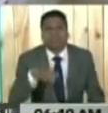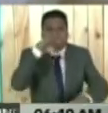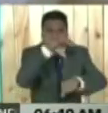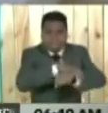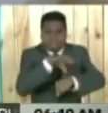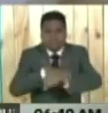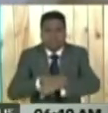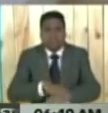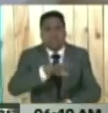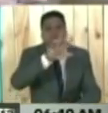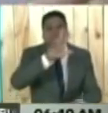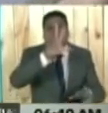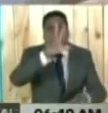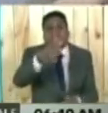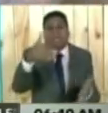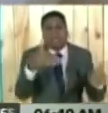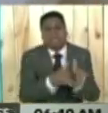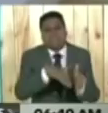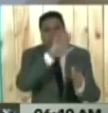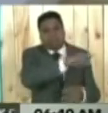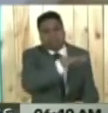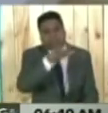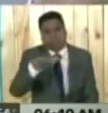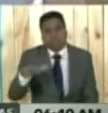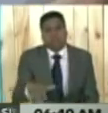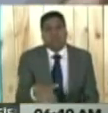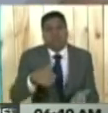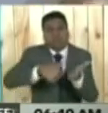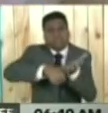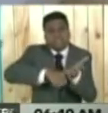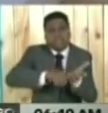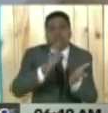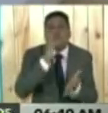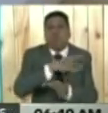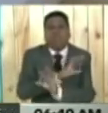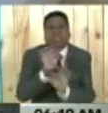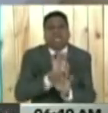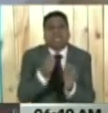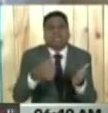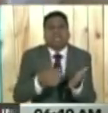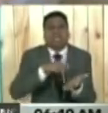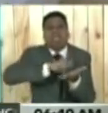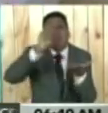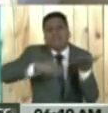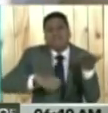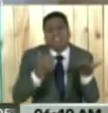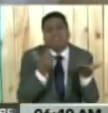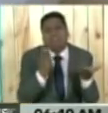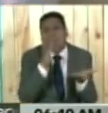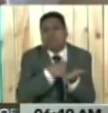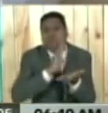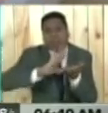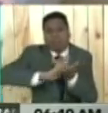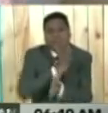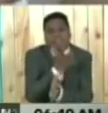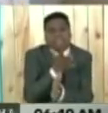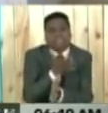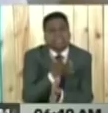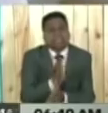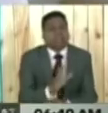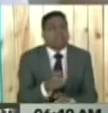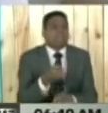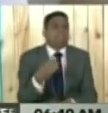3.000 menores, donde salen firmas sin huella, donde salen nombres sin firma. 605.000